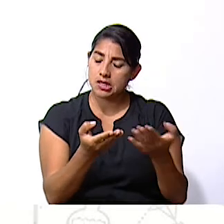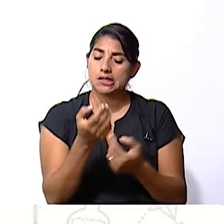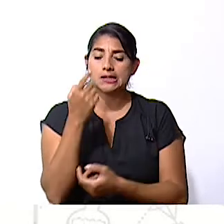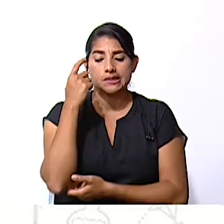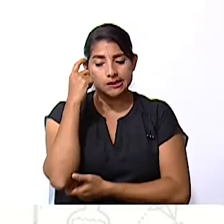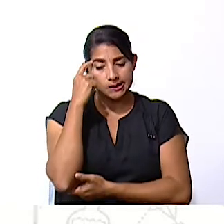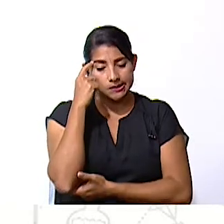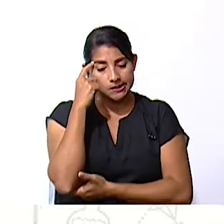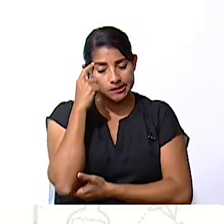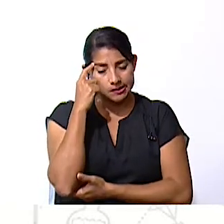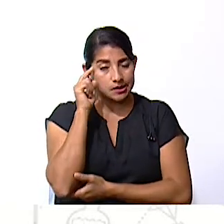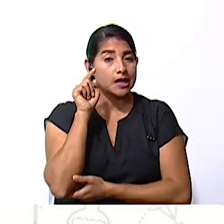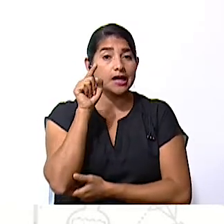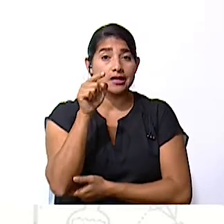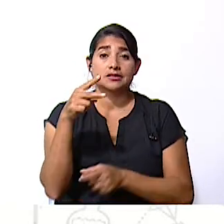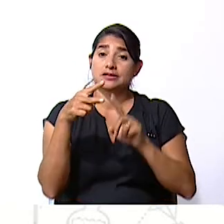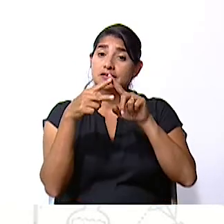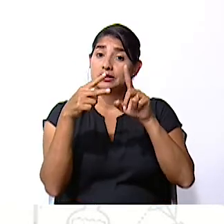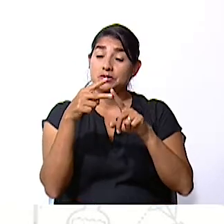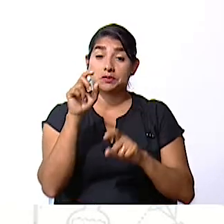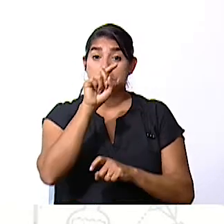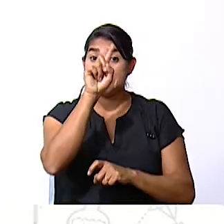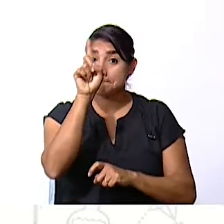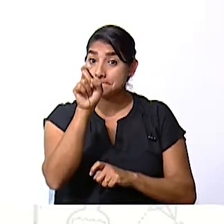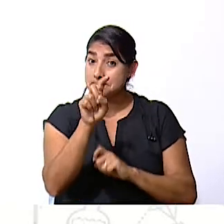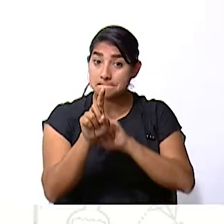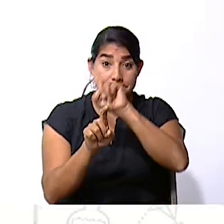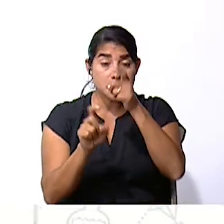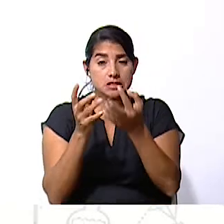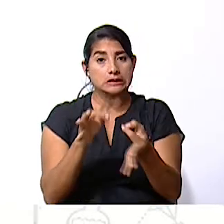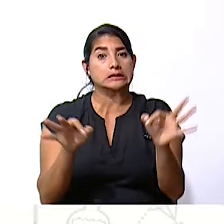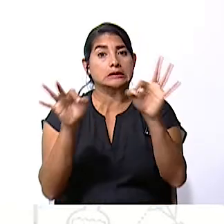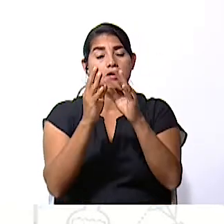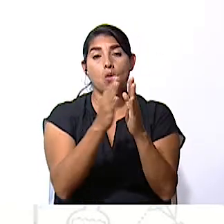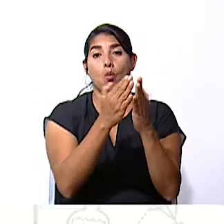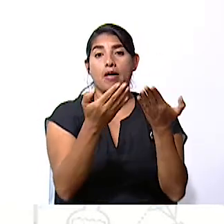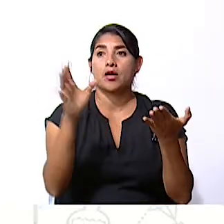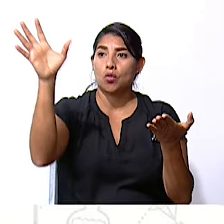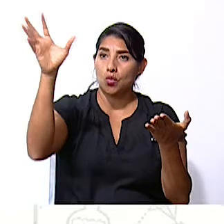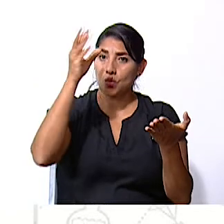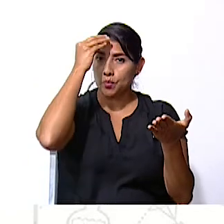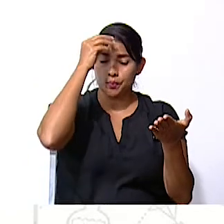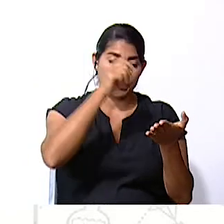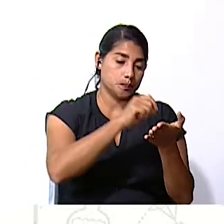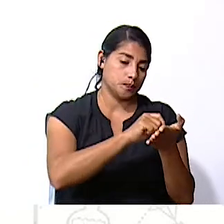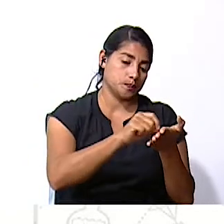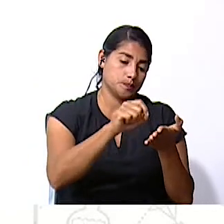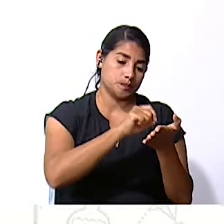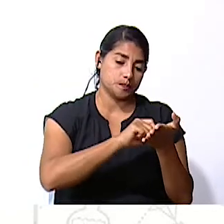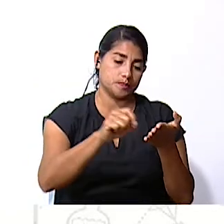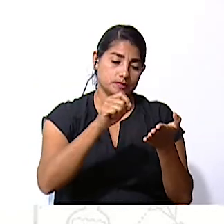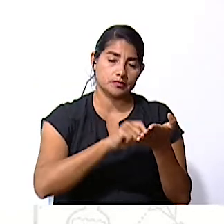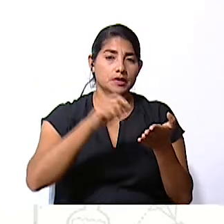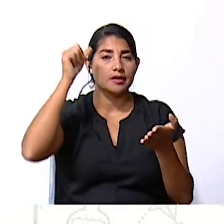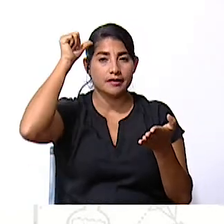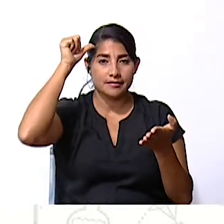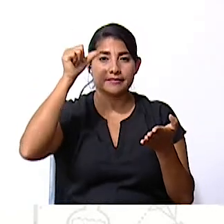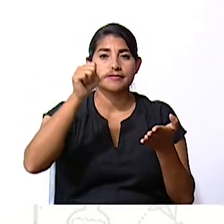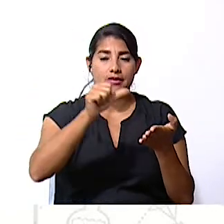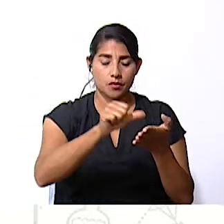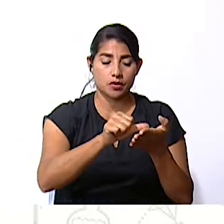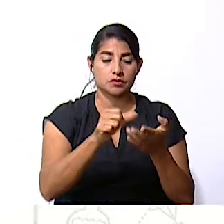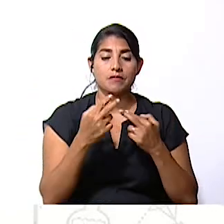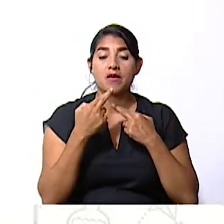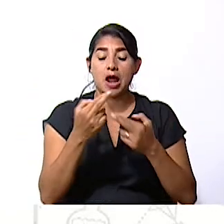Vamos a anotar esas dos preguntas también en el cuaderno. Recuerden, las van a